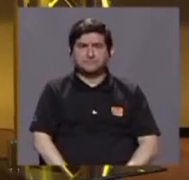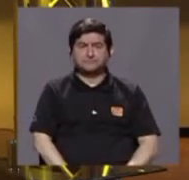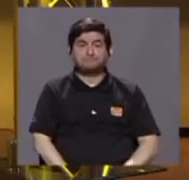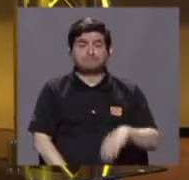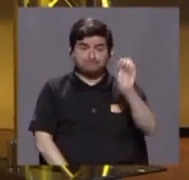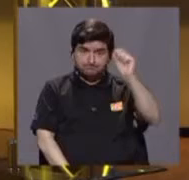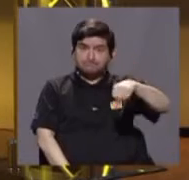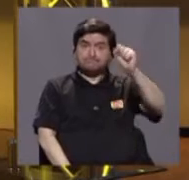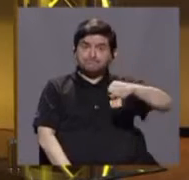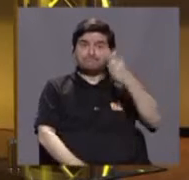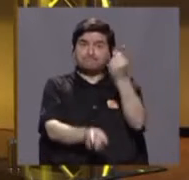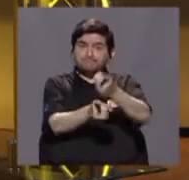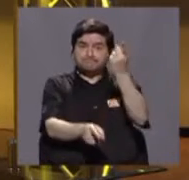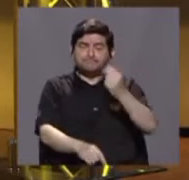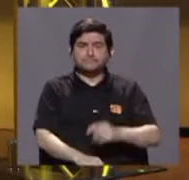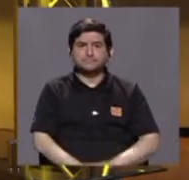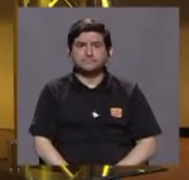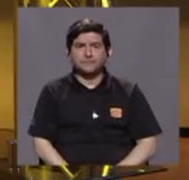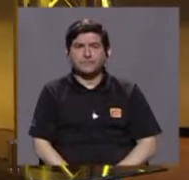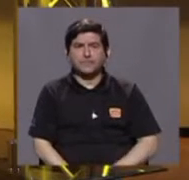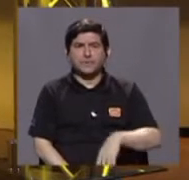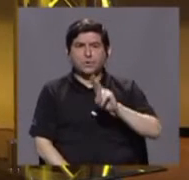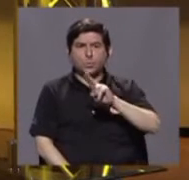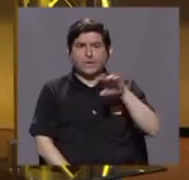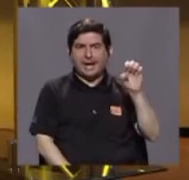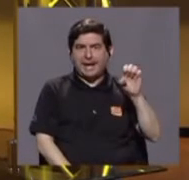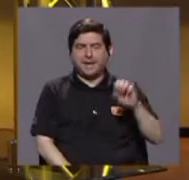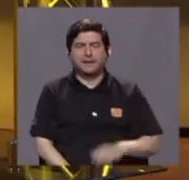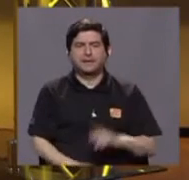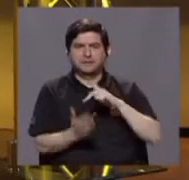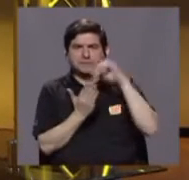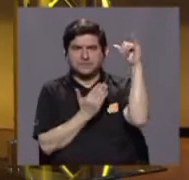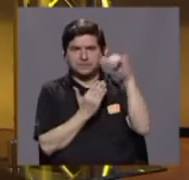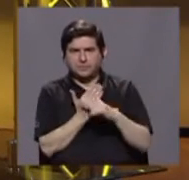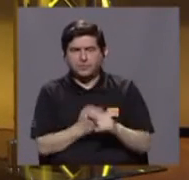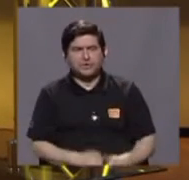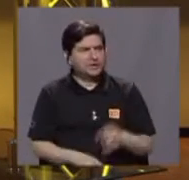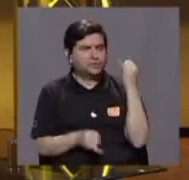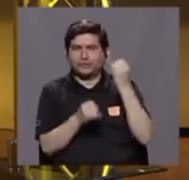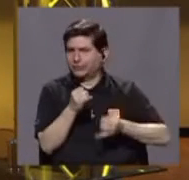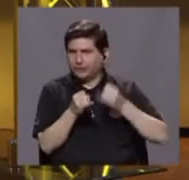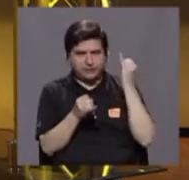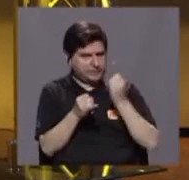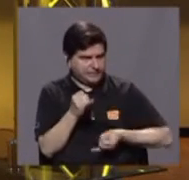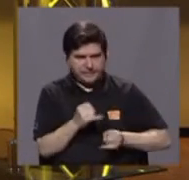Sí, efectivamente. La Unión Europea es un proyecto inconcluso.